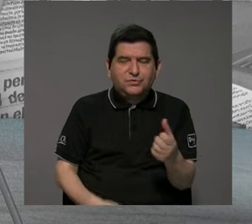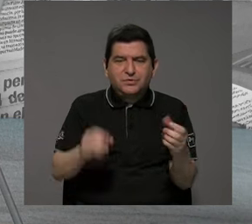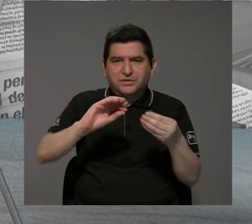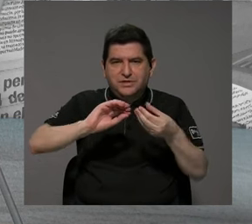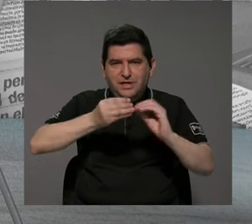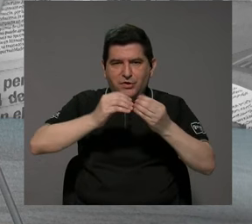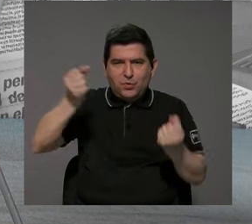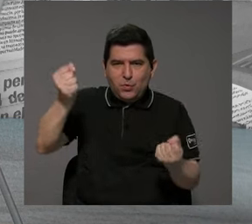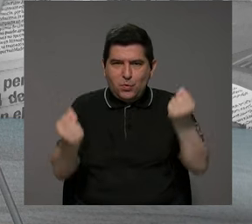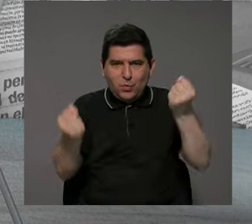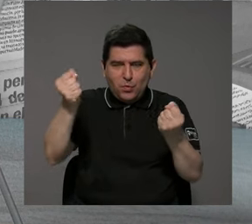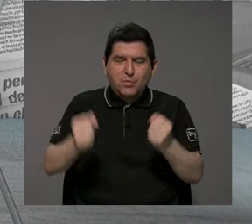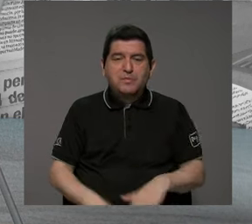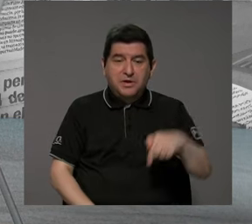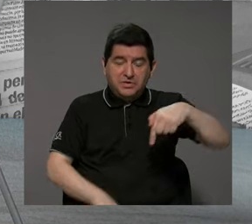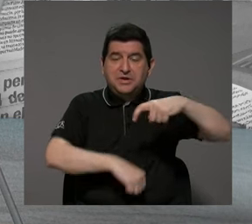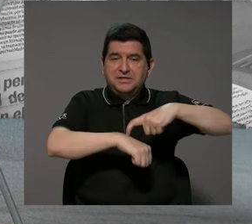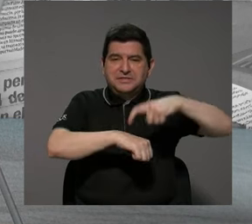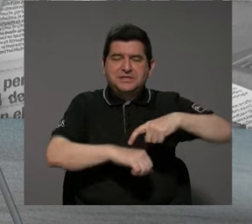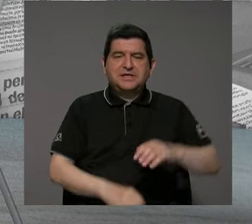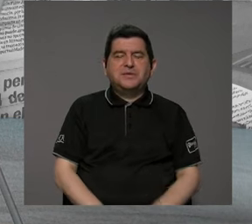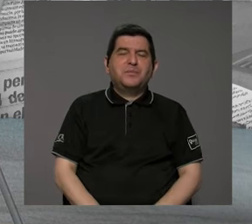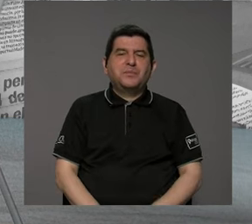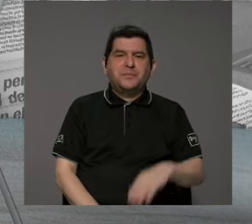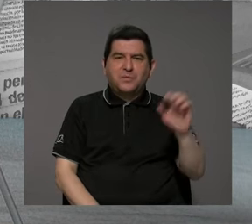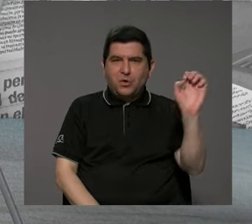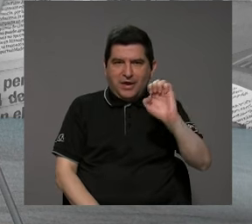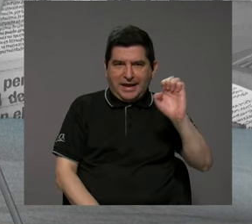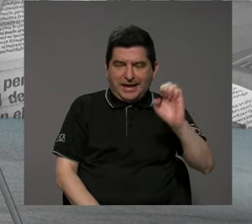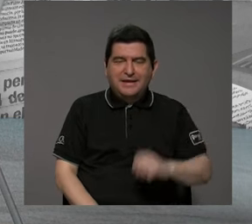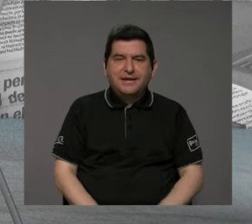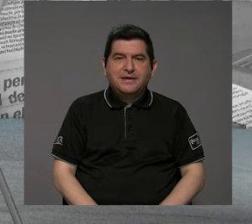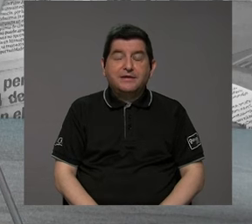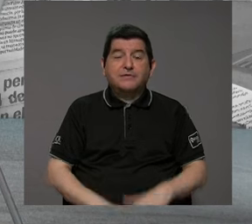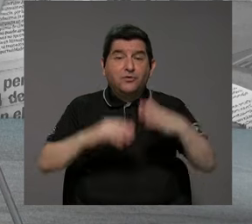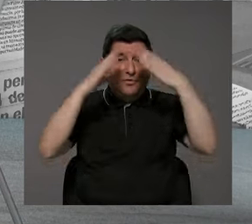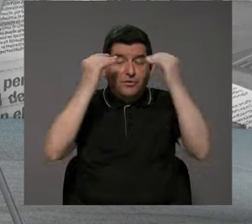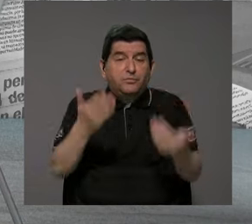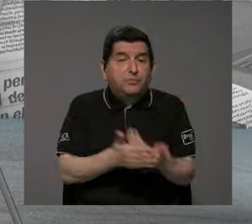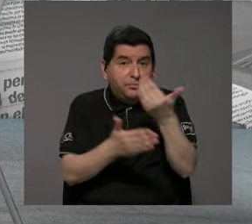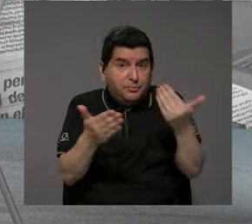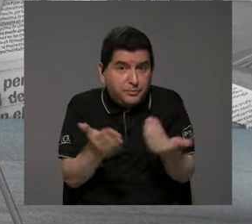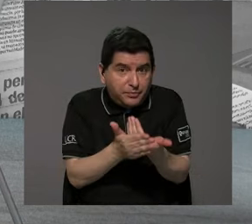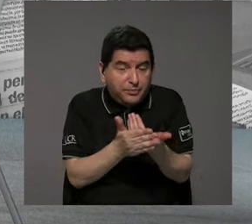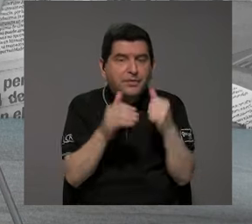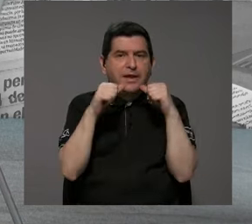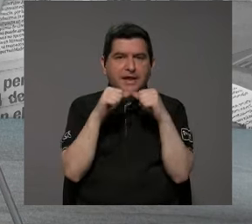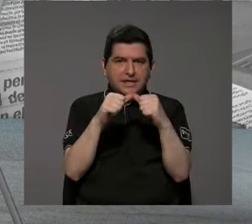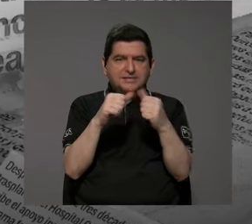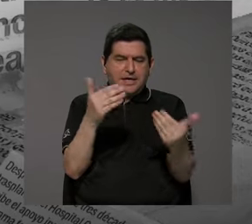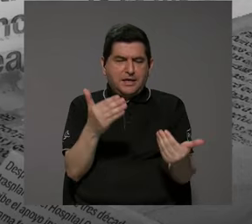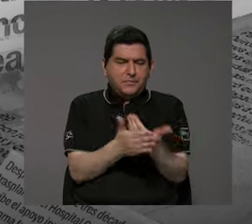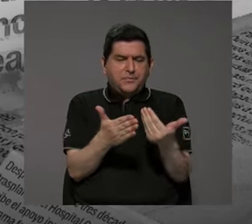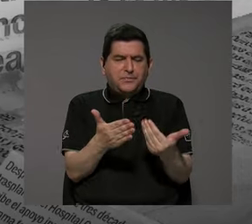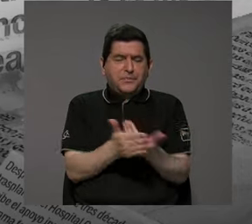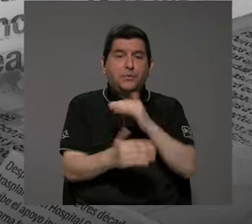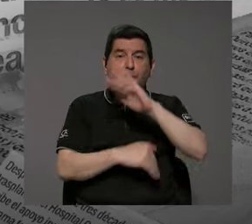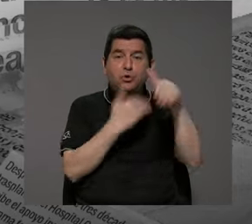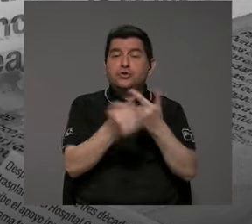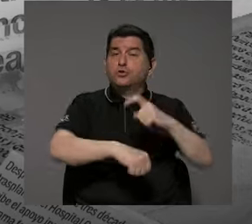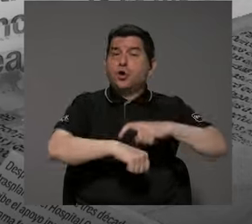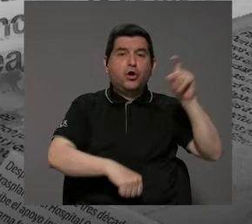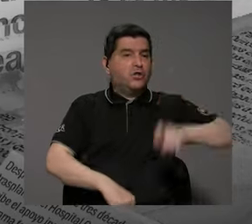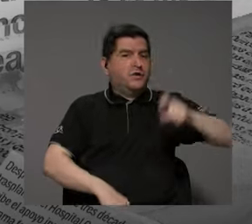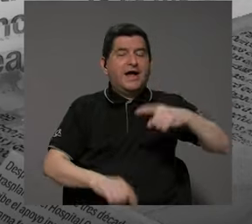vehicular eh ahorita en estos días de enero para entonces tener datos actualizados y seguir actualizando esto Cuántas veces sea